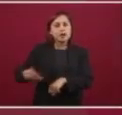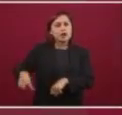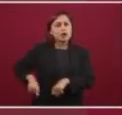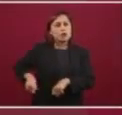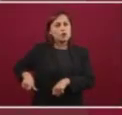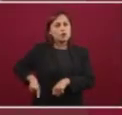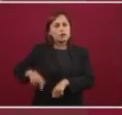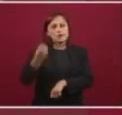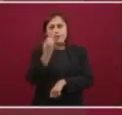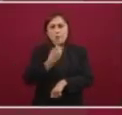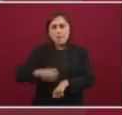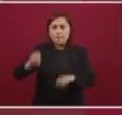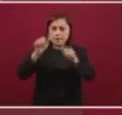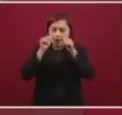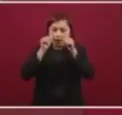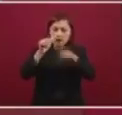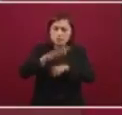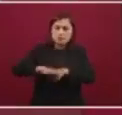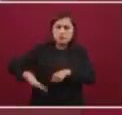los mexicanos.